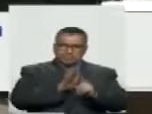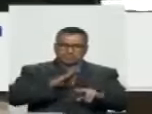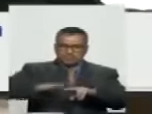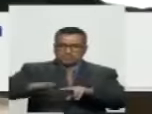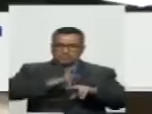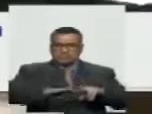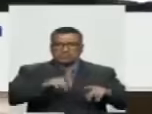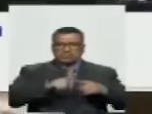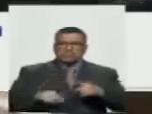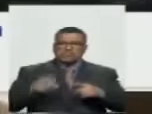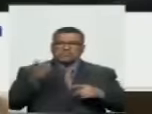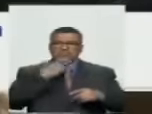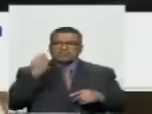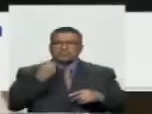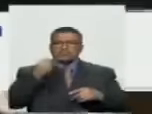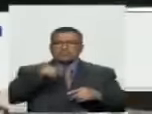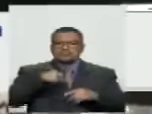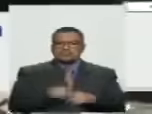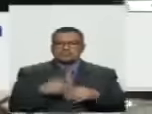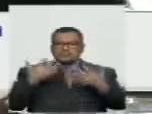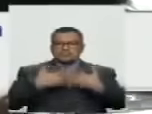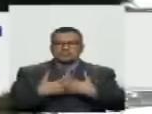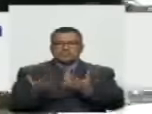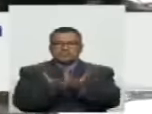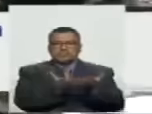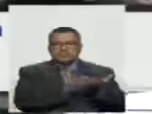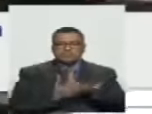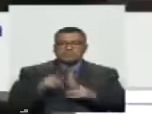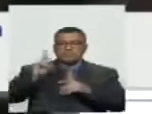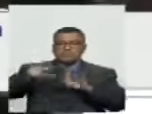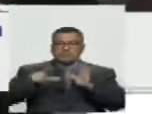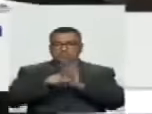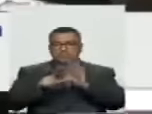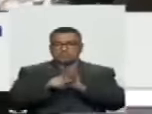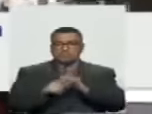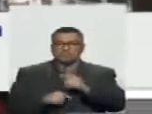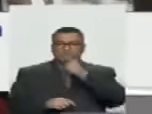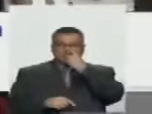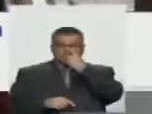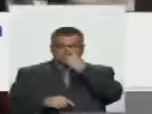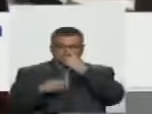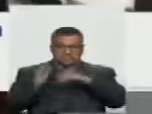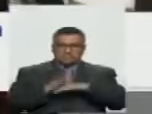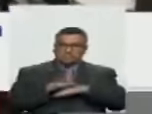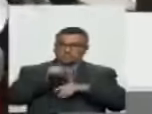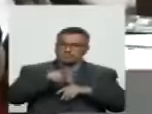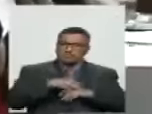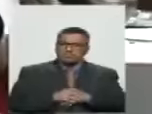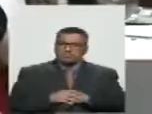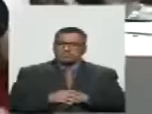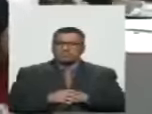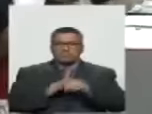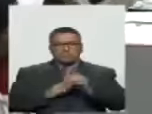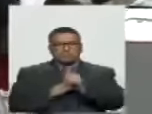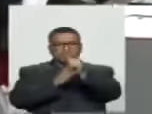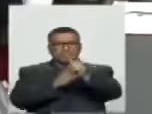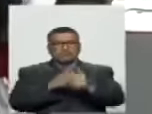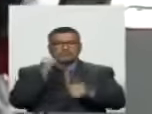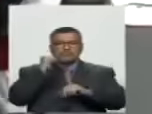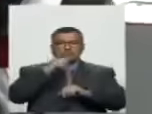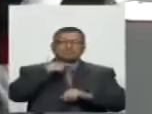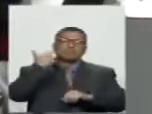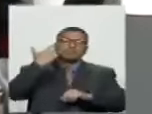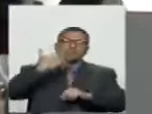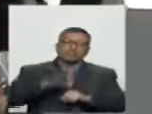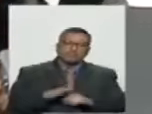niños y contra adolescentes en las escuelas y en los liceos. Por eso ha conducido a suicidios